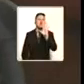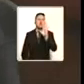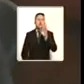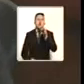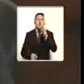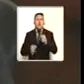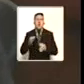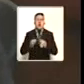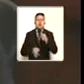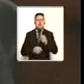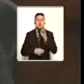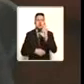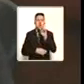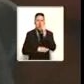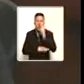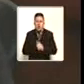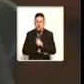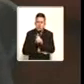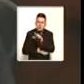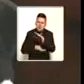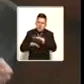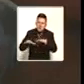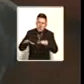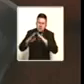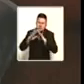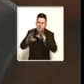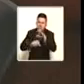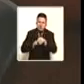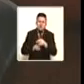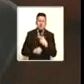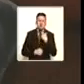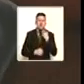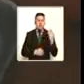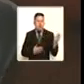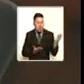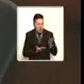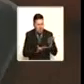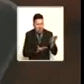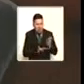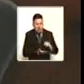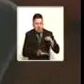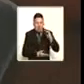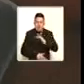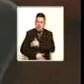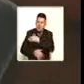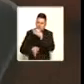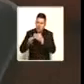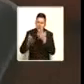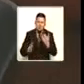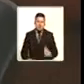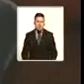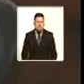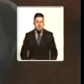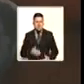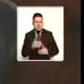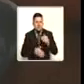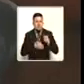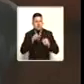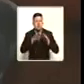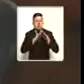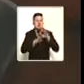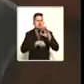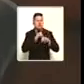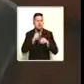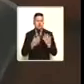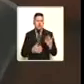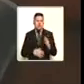extinción de dominio en el país. El represamiento que tenemos, señor ministro de Justicia, de procesos de extinción de dominio